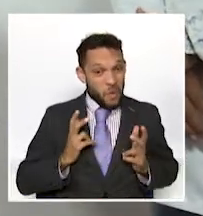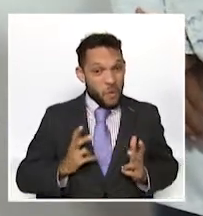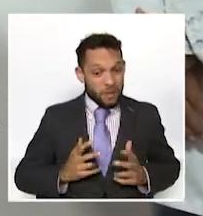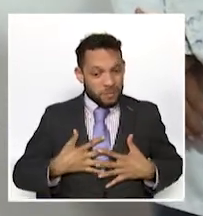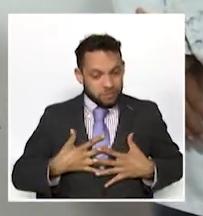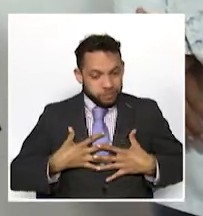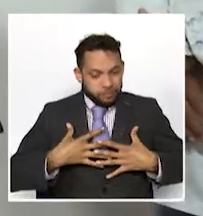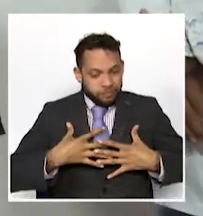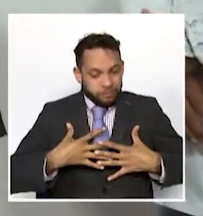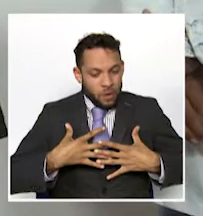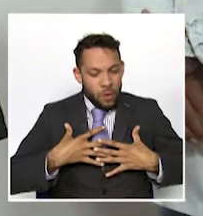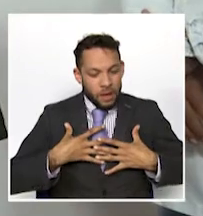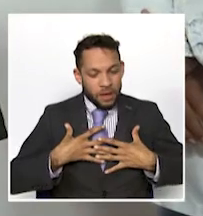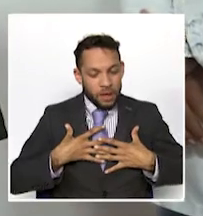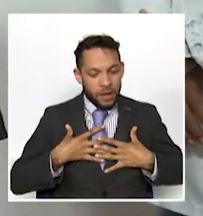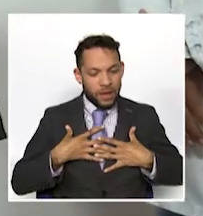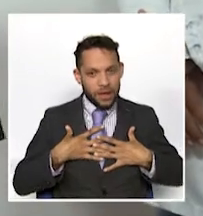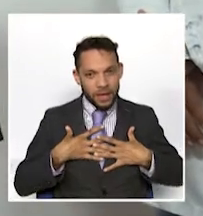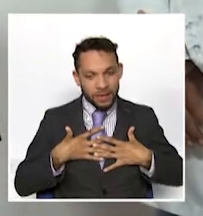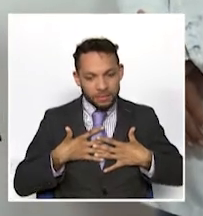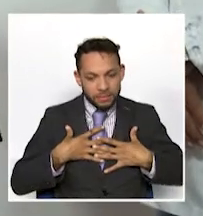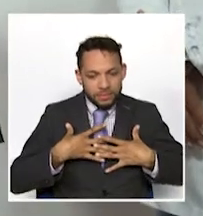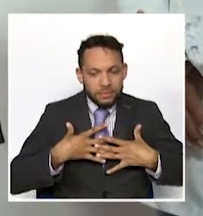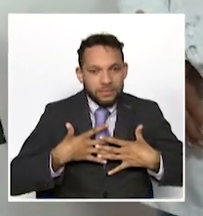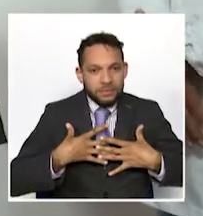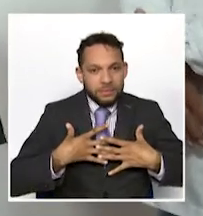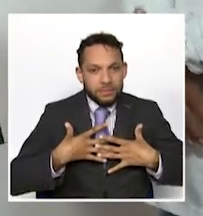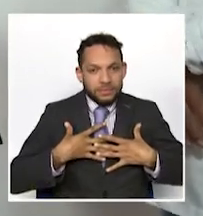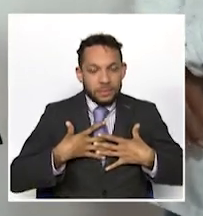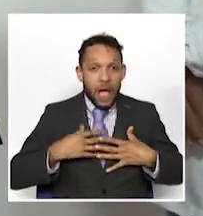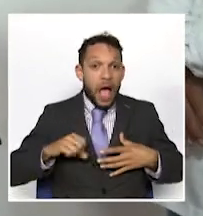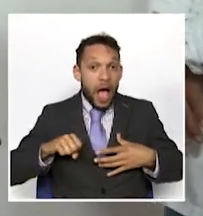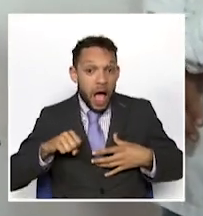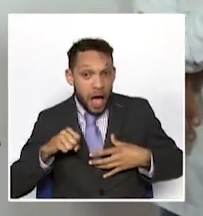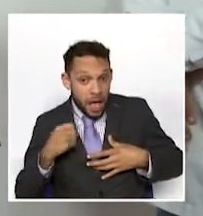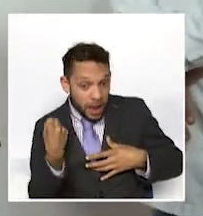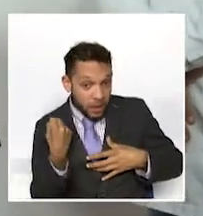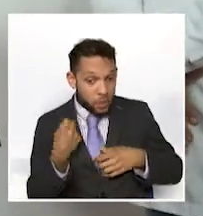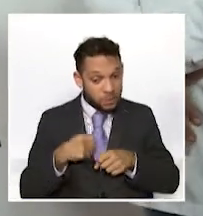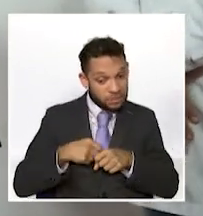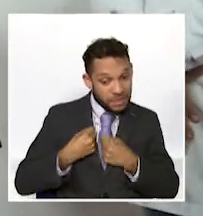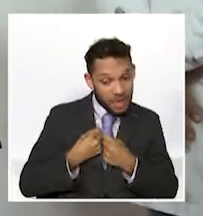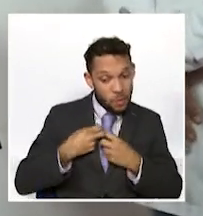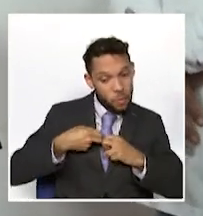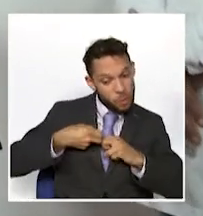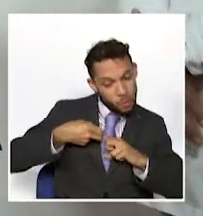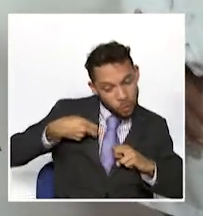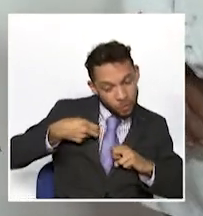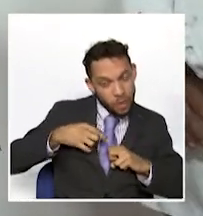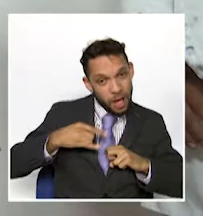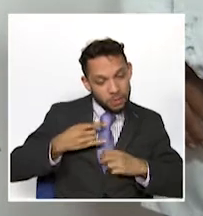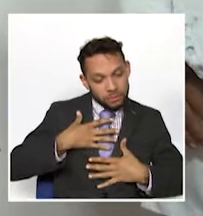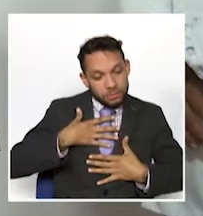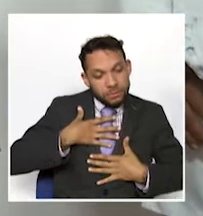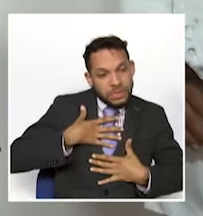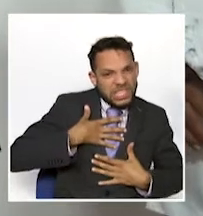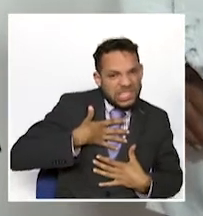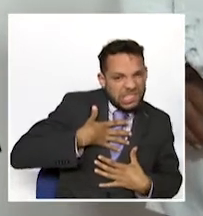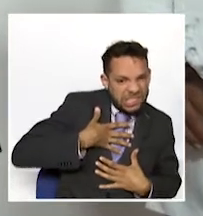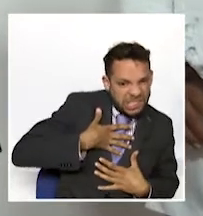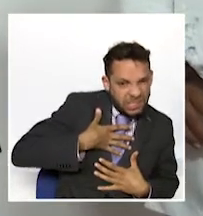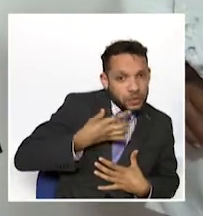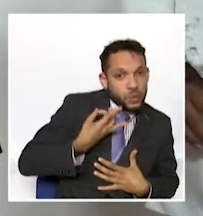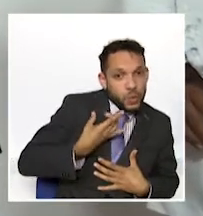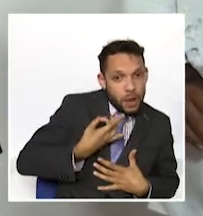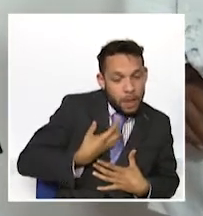de exhalación para evitar que el paciente pueda sufrir una lesión o se autolesione conteniendo aire, porque perfectamente el paciente puede